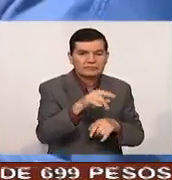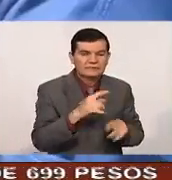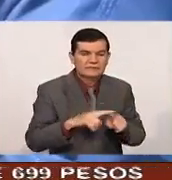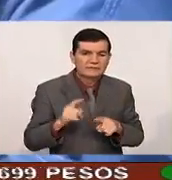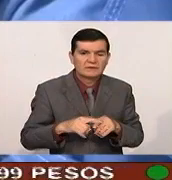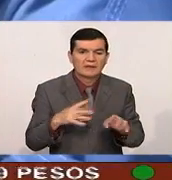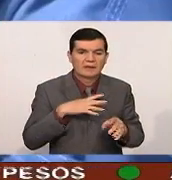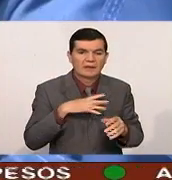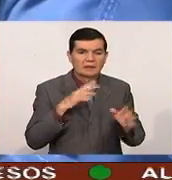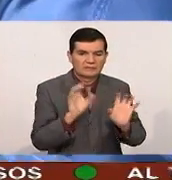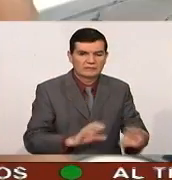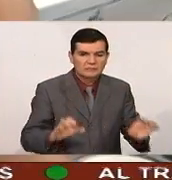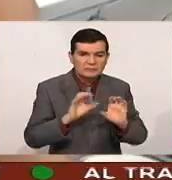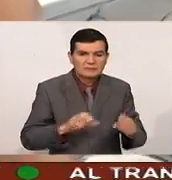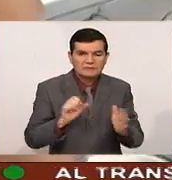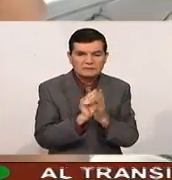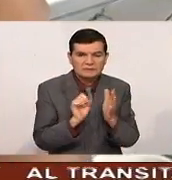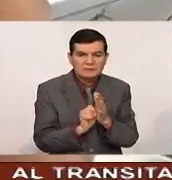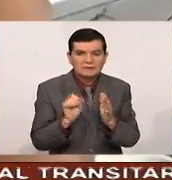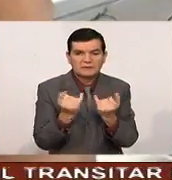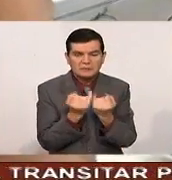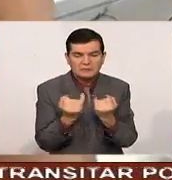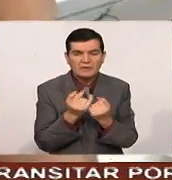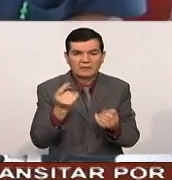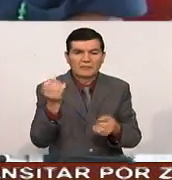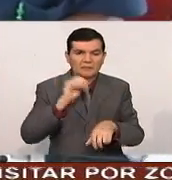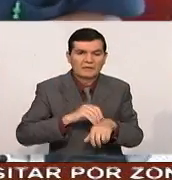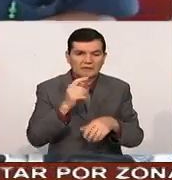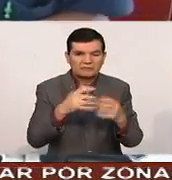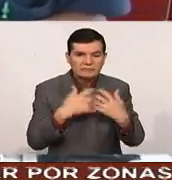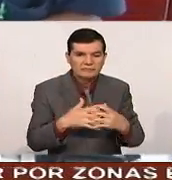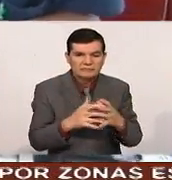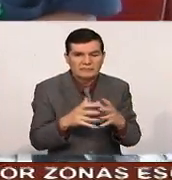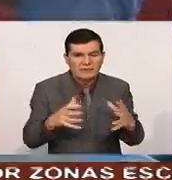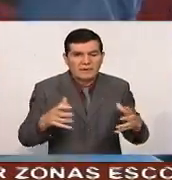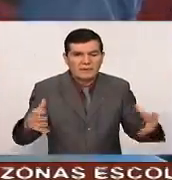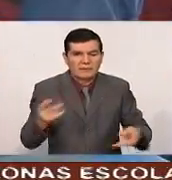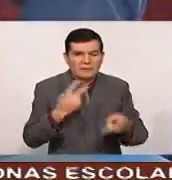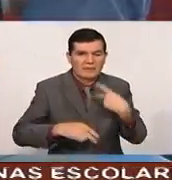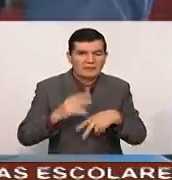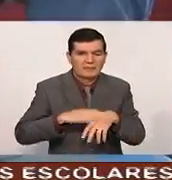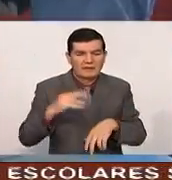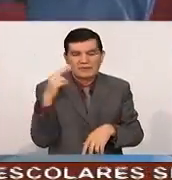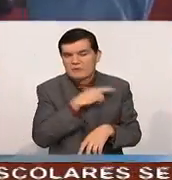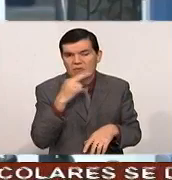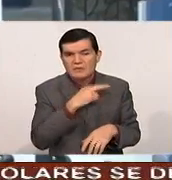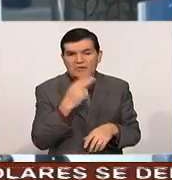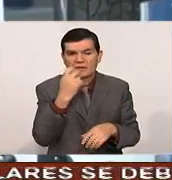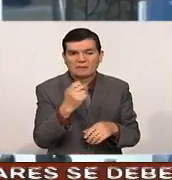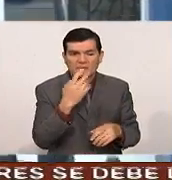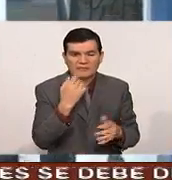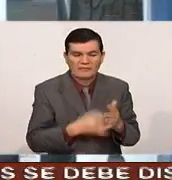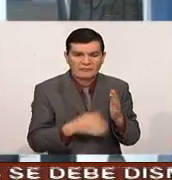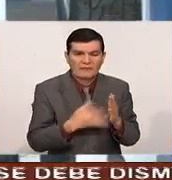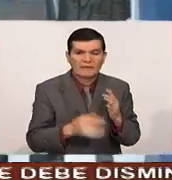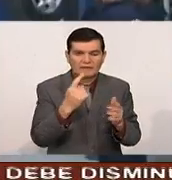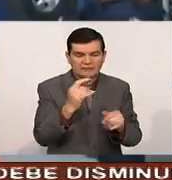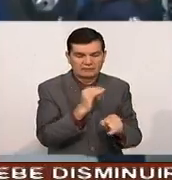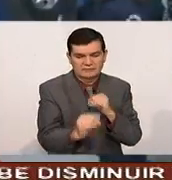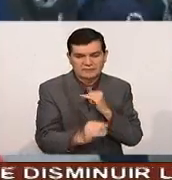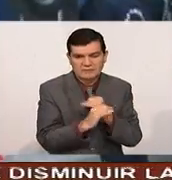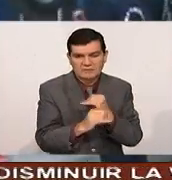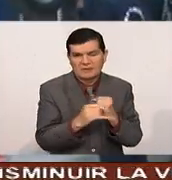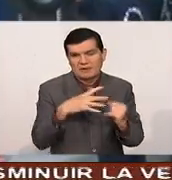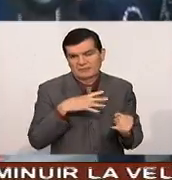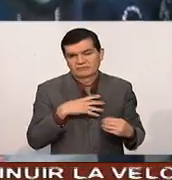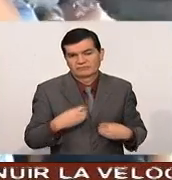de sistemas computacionales, hablamos de tecnologías de información, es un sector que sigue creciendo a paso agigantado, no podemos vivir sin el Internet hoy en día,